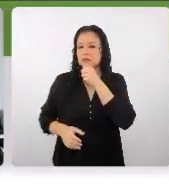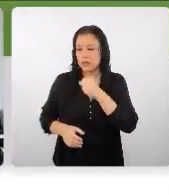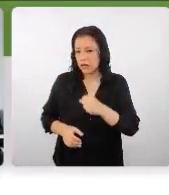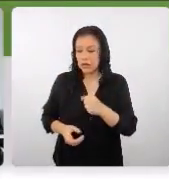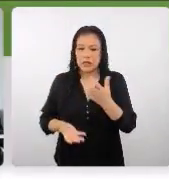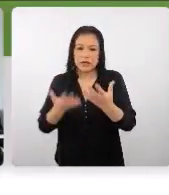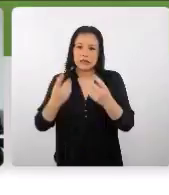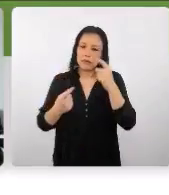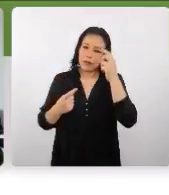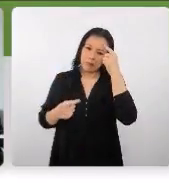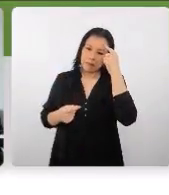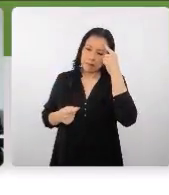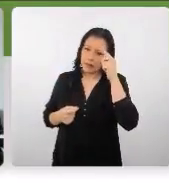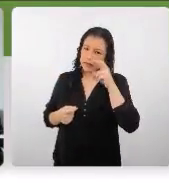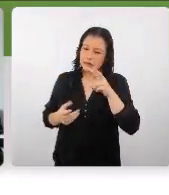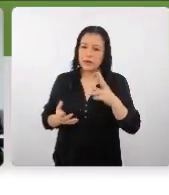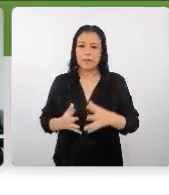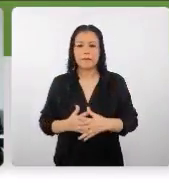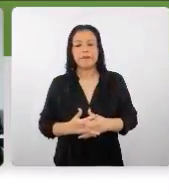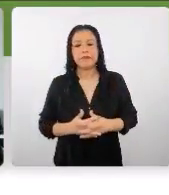impresión incluso de que